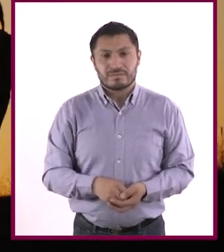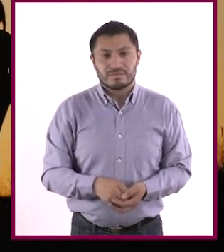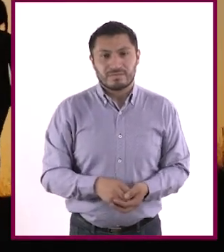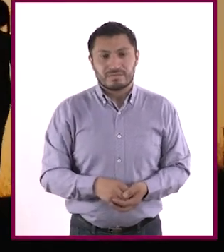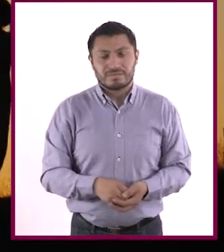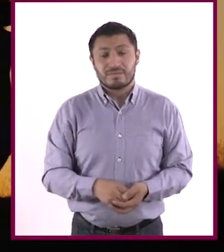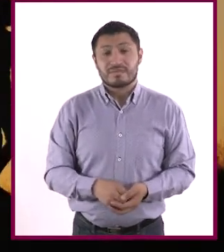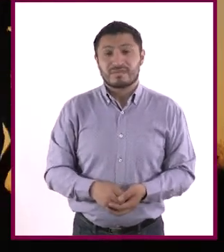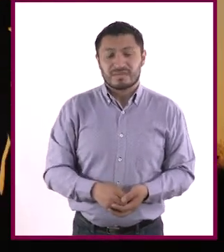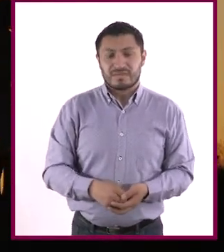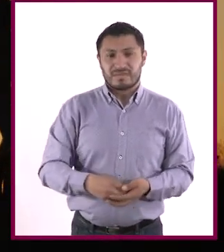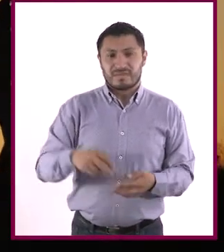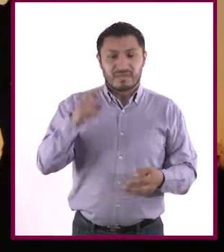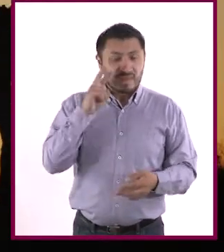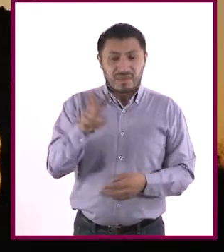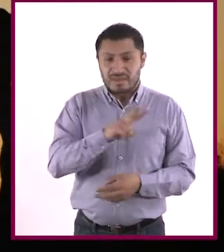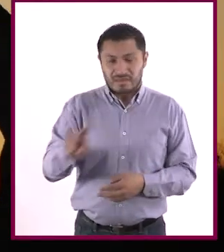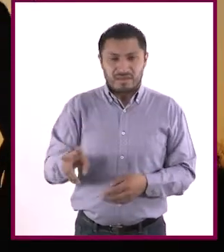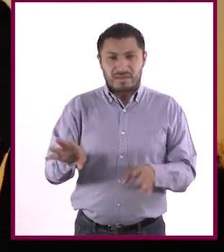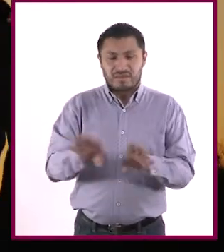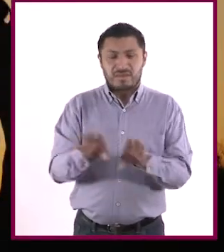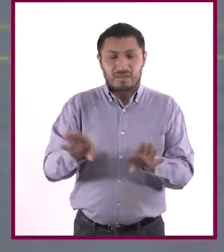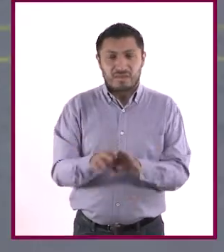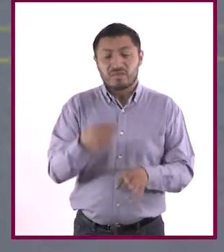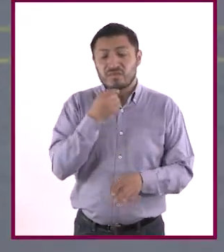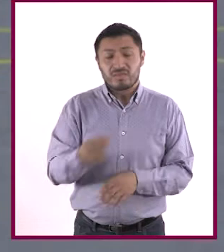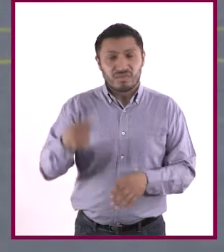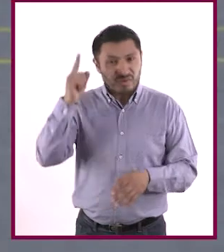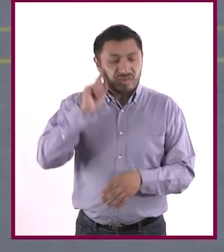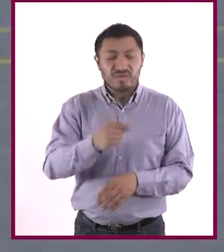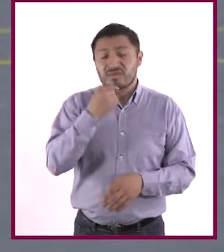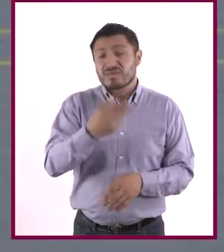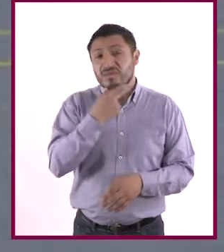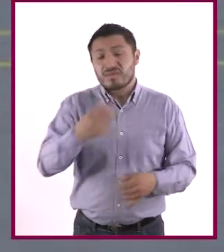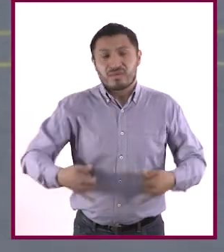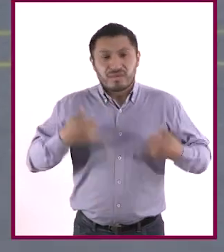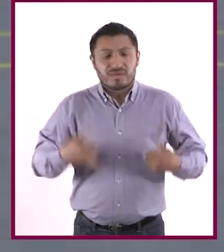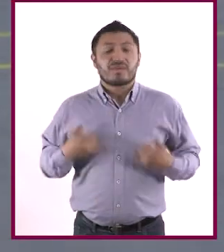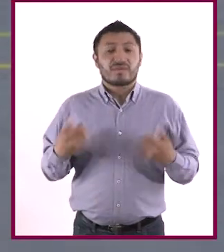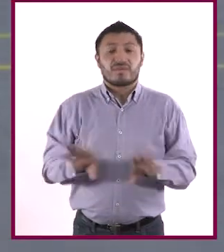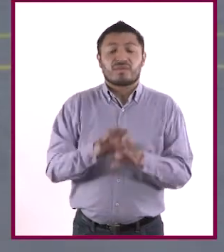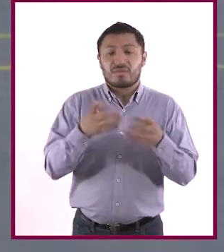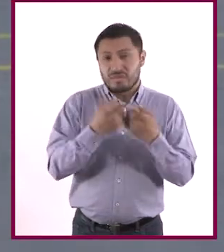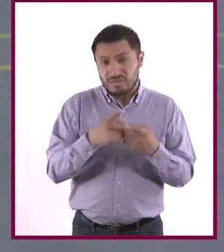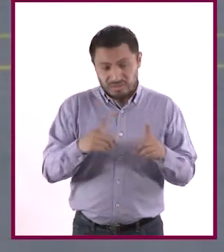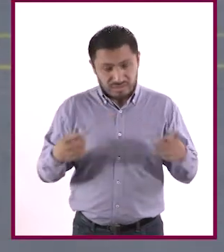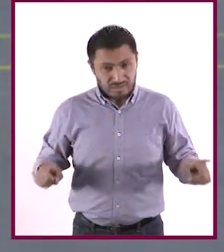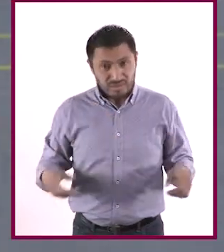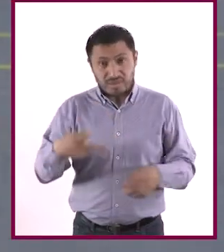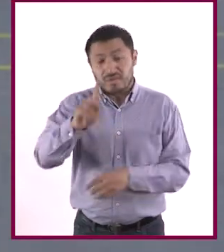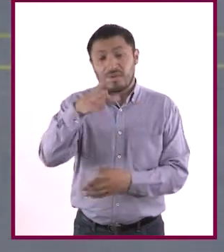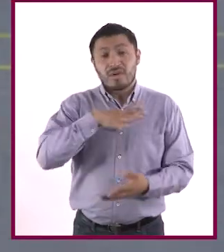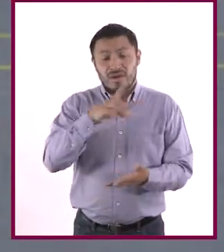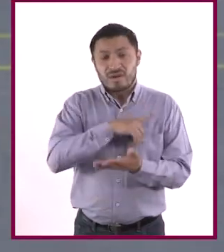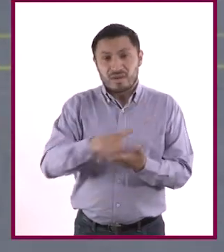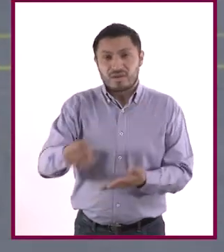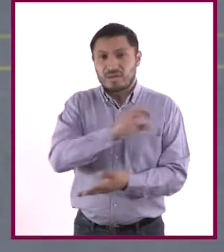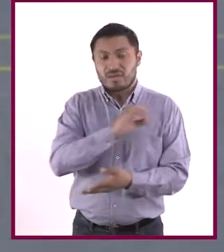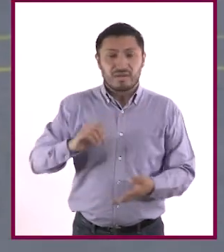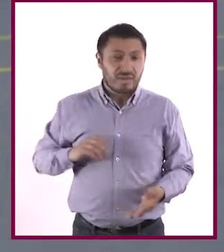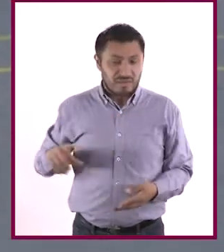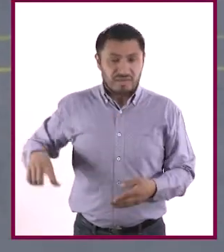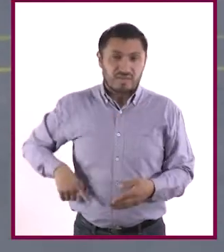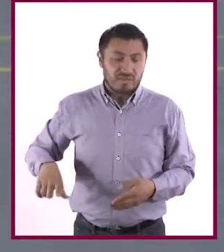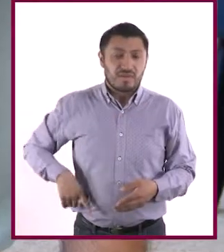Considerar a los niños, niñas y adolescentes como sujetos en desarrollo, pero con derechos, ha obligado tanto a los gobiernos como a la